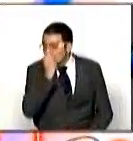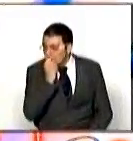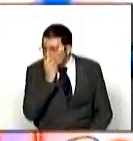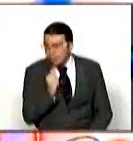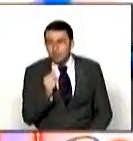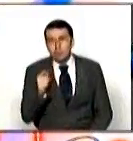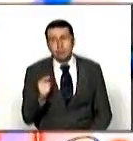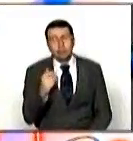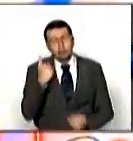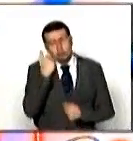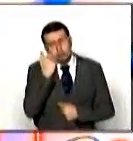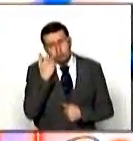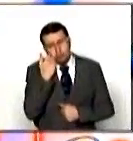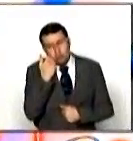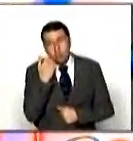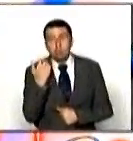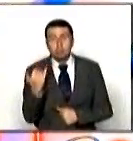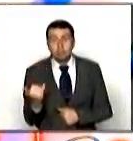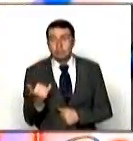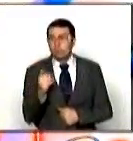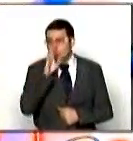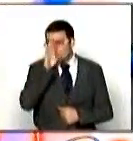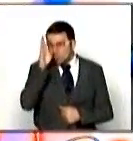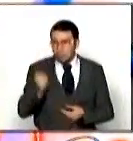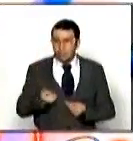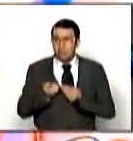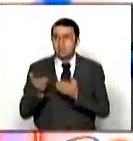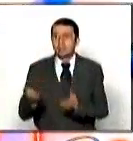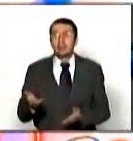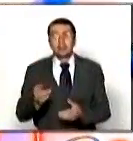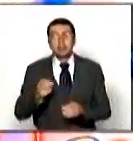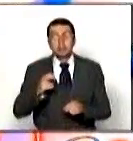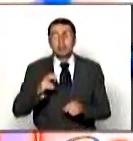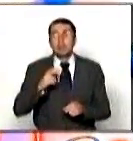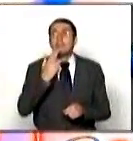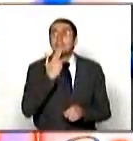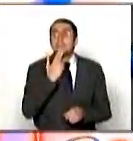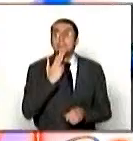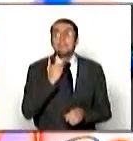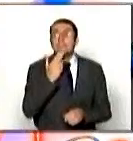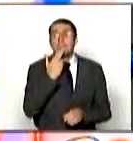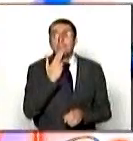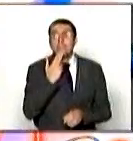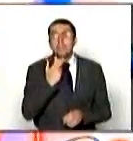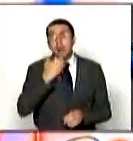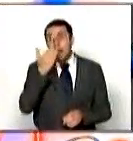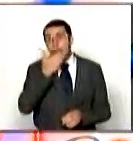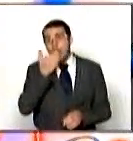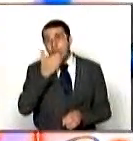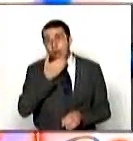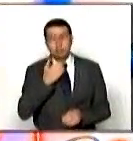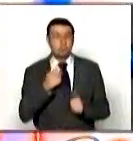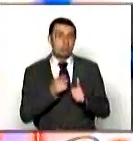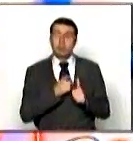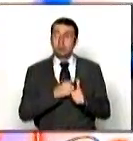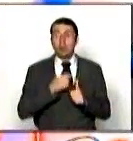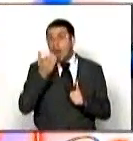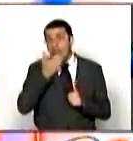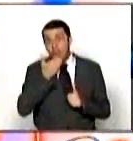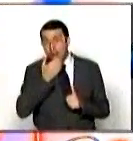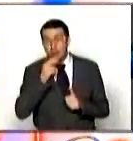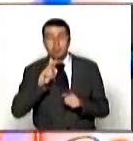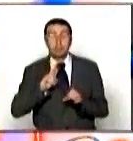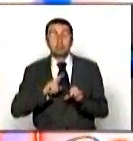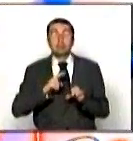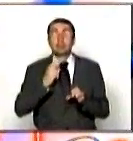infección aguda, esa costumbre de darles miel caliente, y sobre todo aquí hago énfasis en que la miel no se puede calentar, tenga mucho cuidado